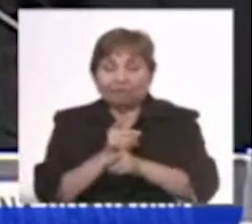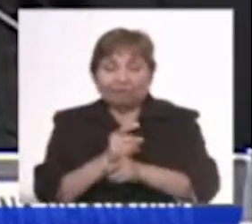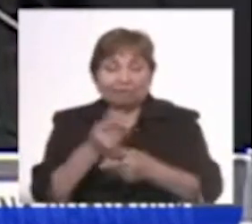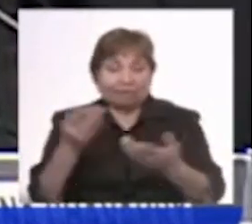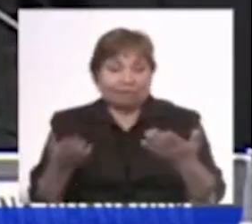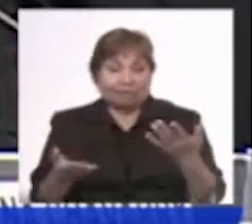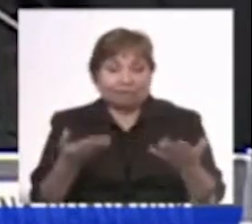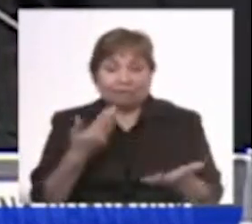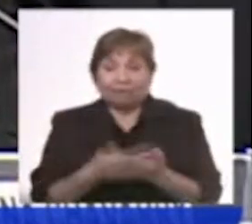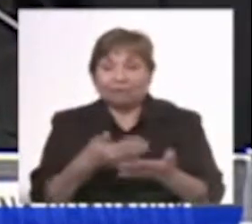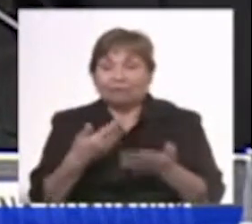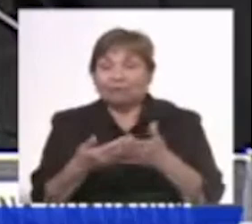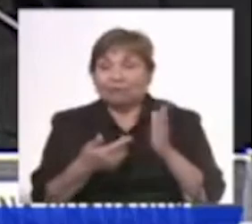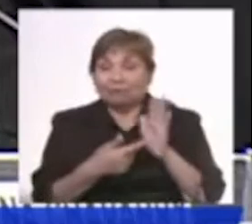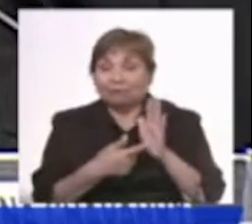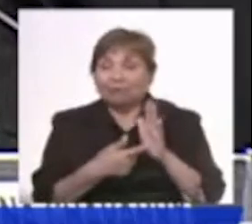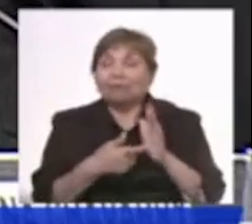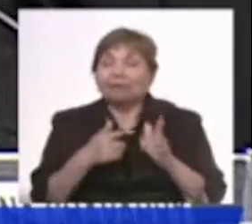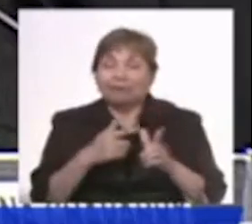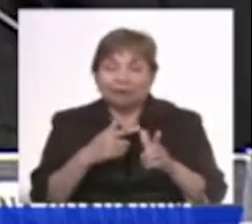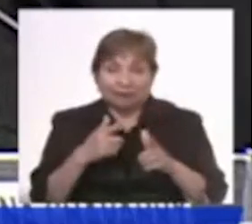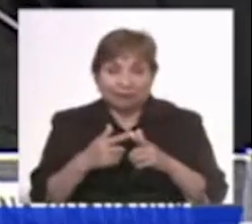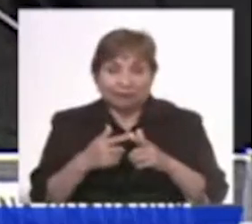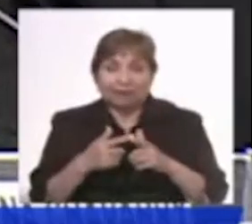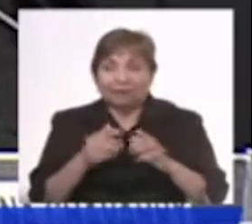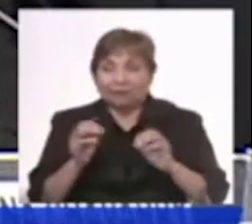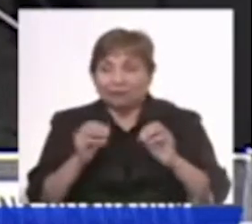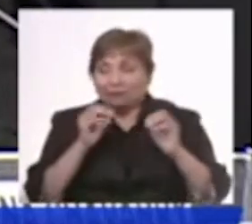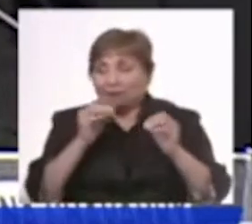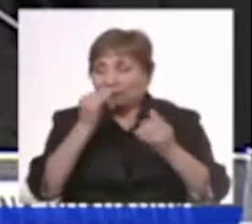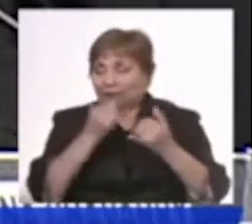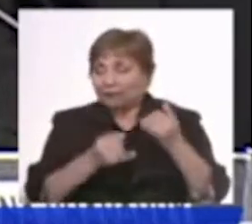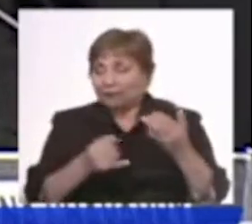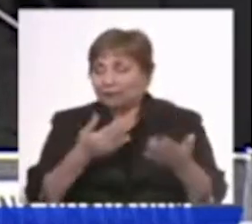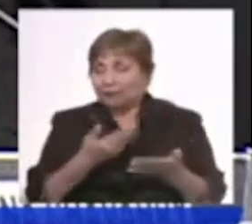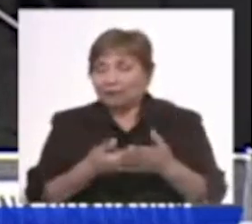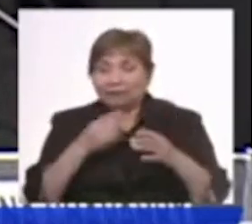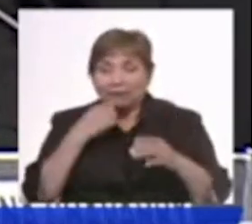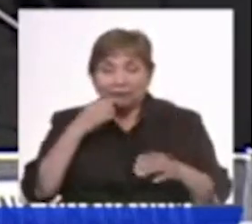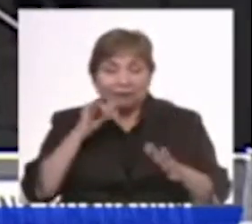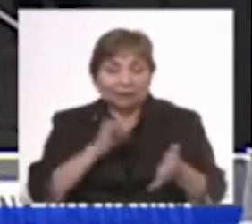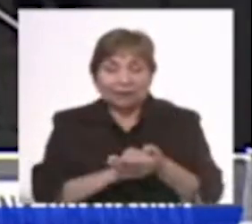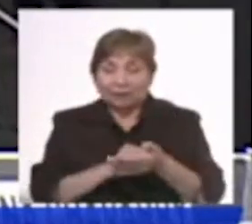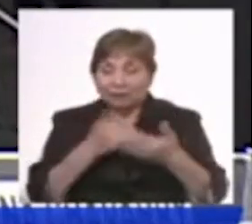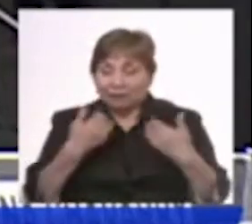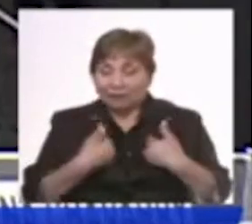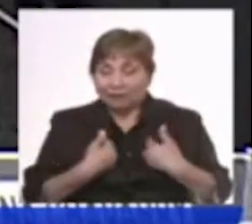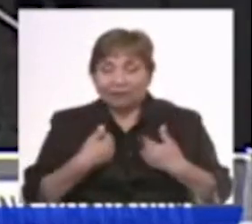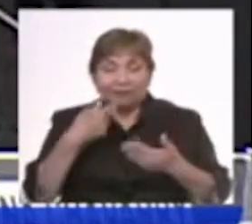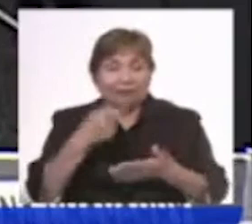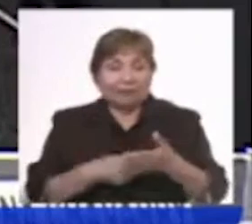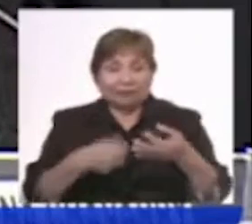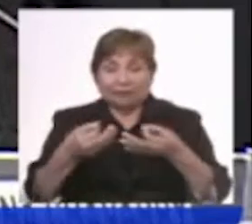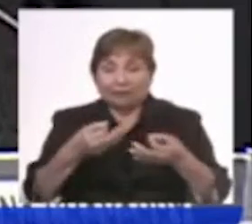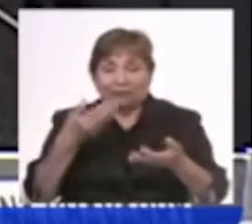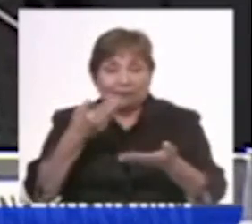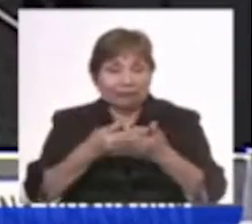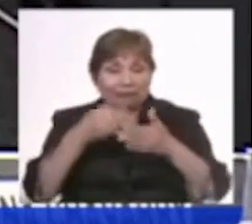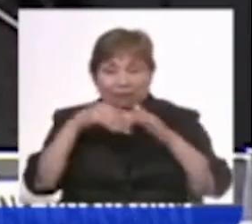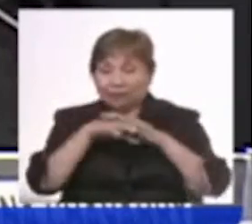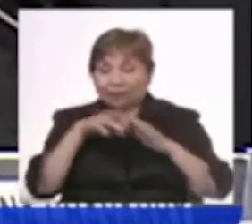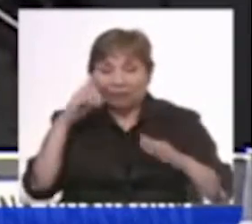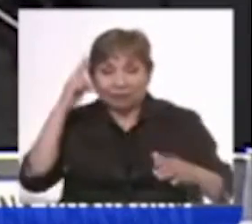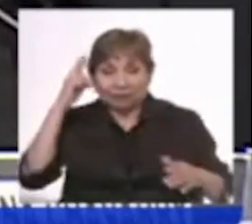y está comprobada. Entonces, debes darle un final. Si es que tienes tu debido presupuesto y está dentro de